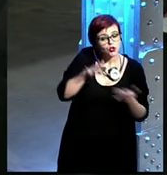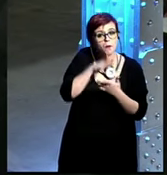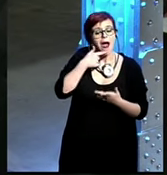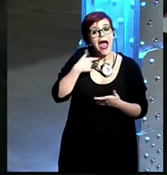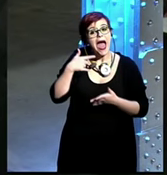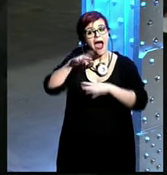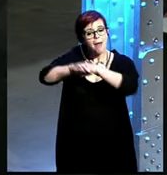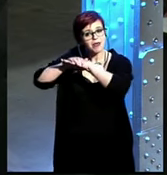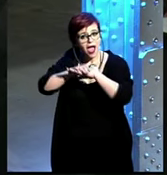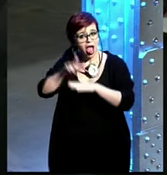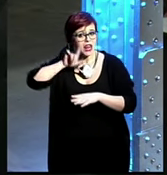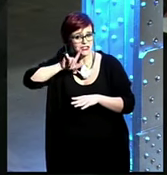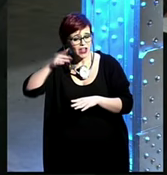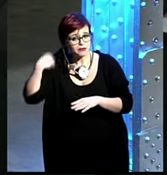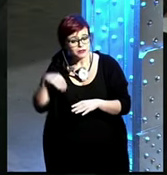Mi mejor amiga